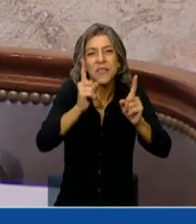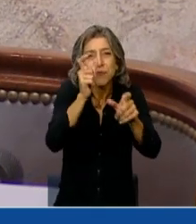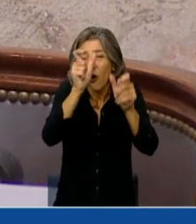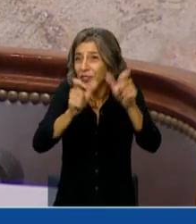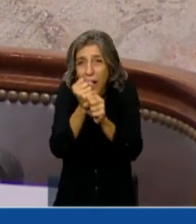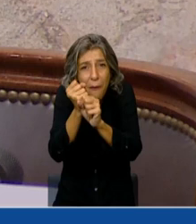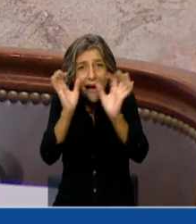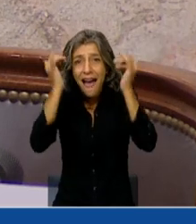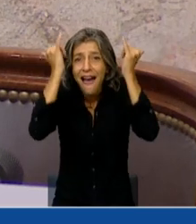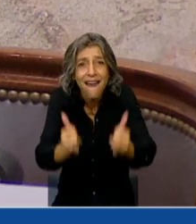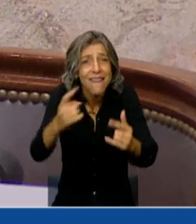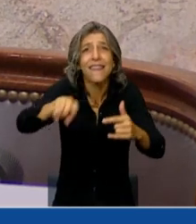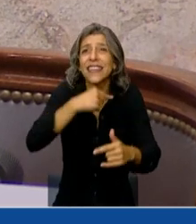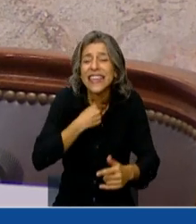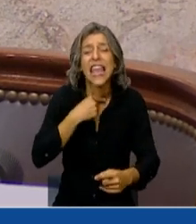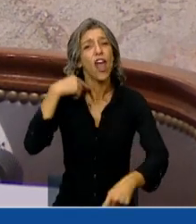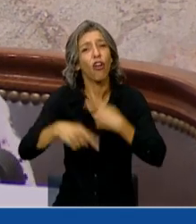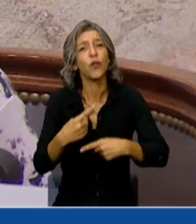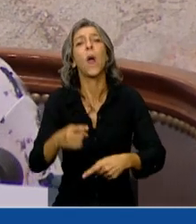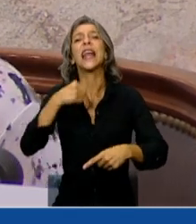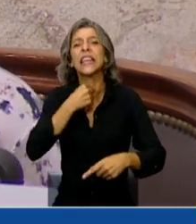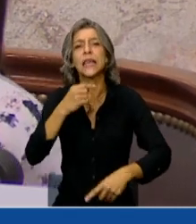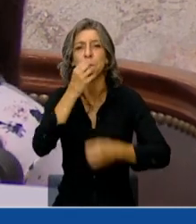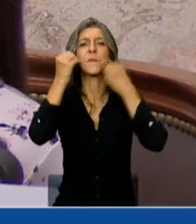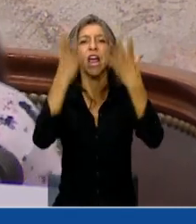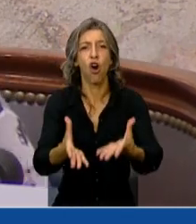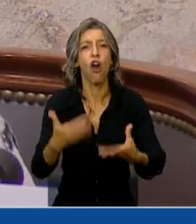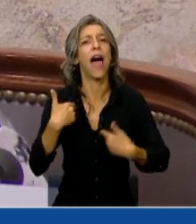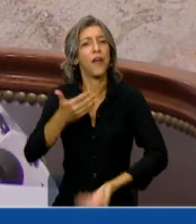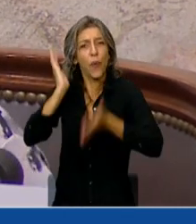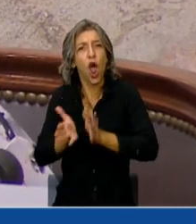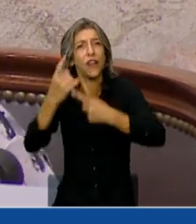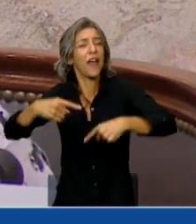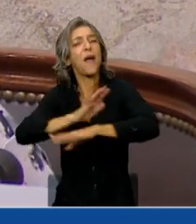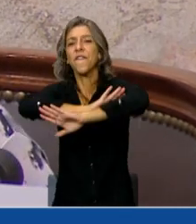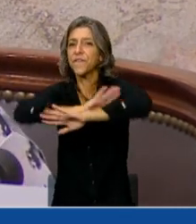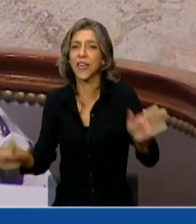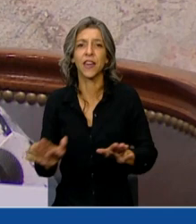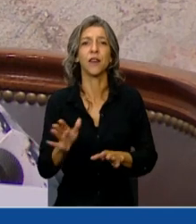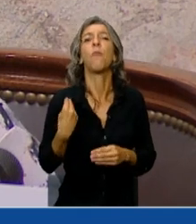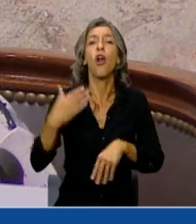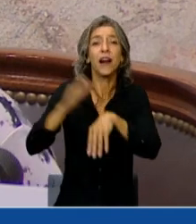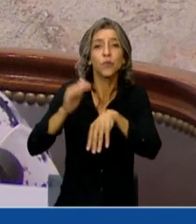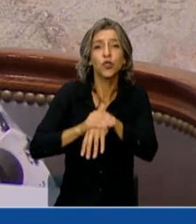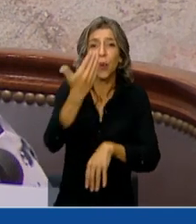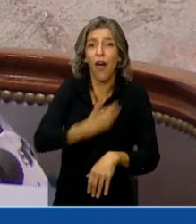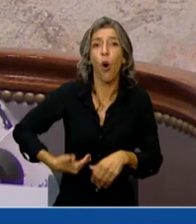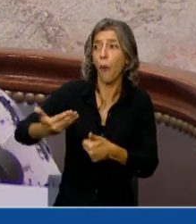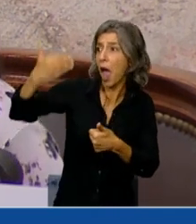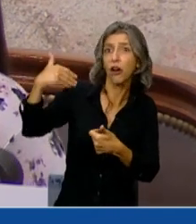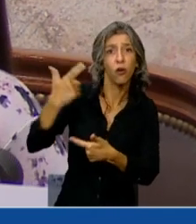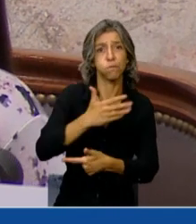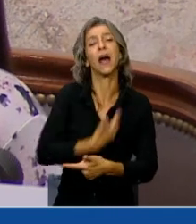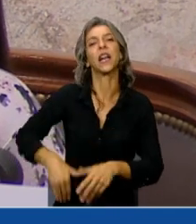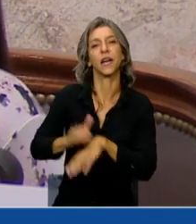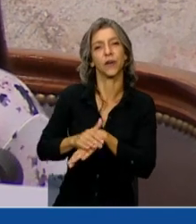verdadera salida a este cuadro de crisis de los que son responsables todos los gobiernos que han venido. Por eso, más que